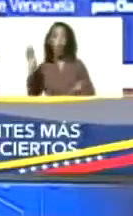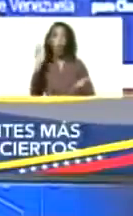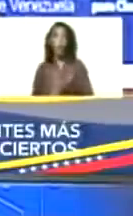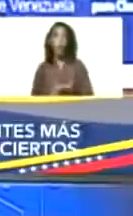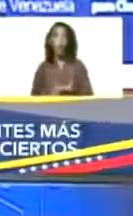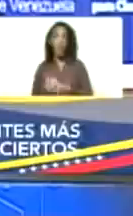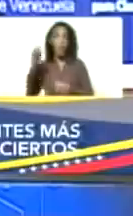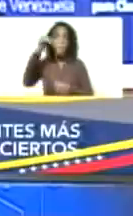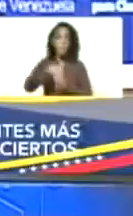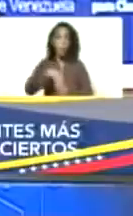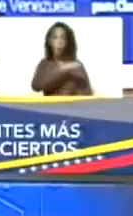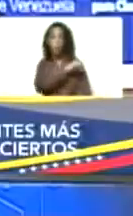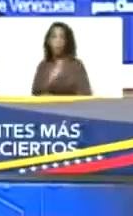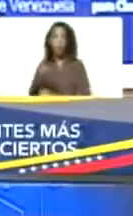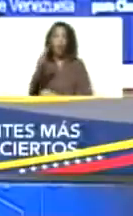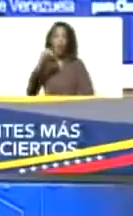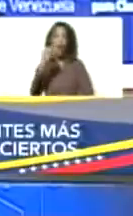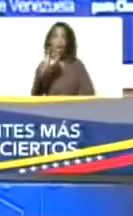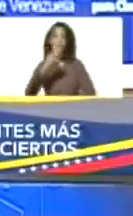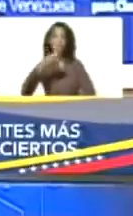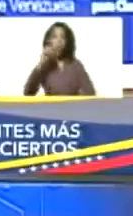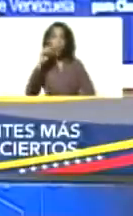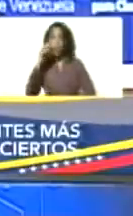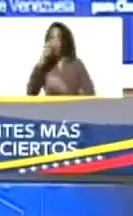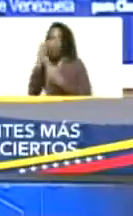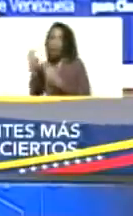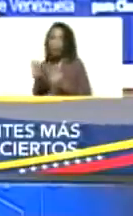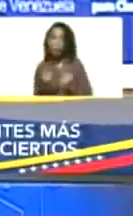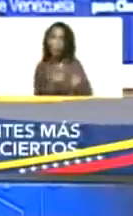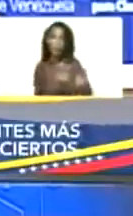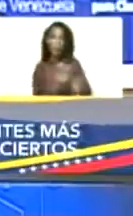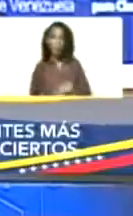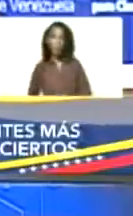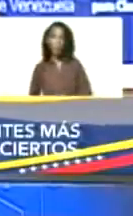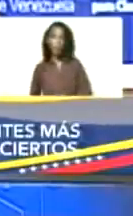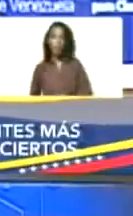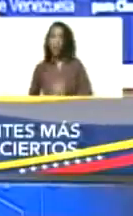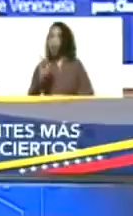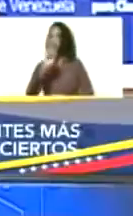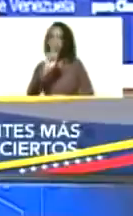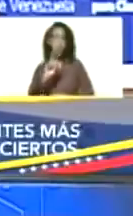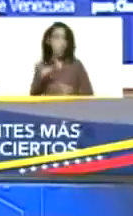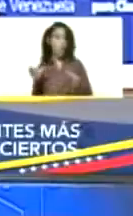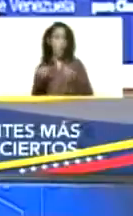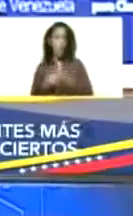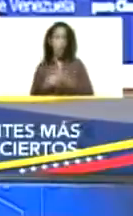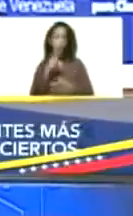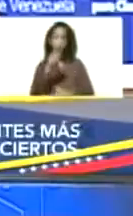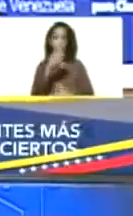Nacho! ¡Qué bueno, Nacho! ¡Bienvenido! No me voy a reunir contigo. Me